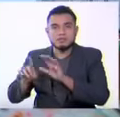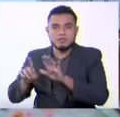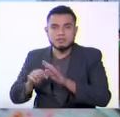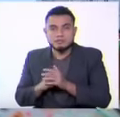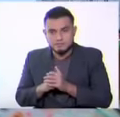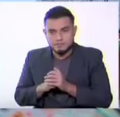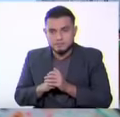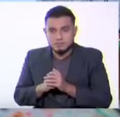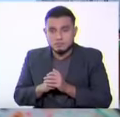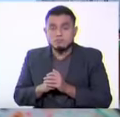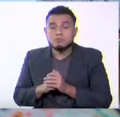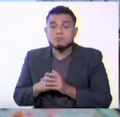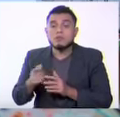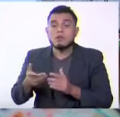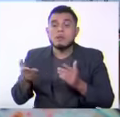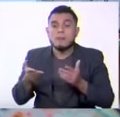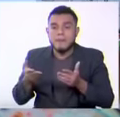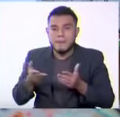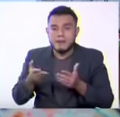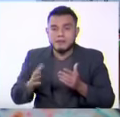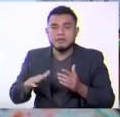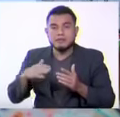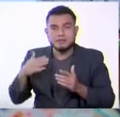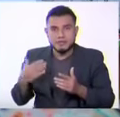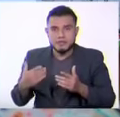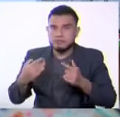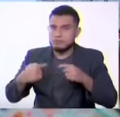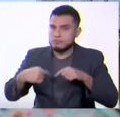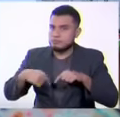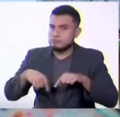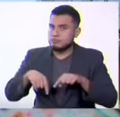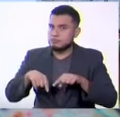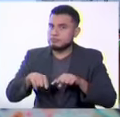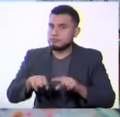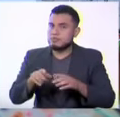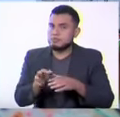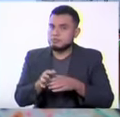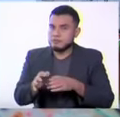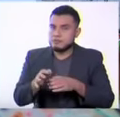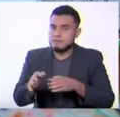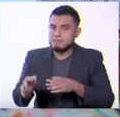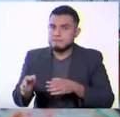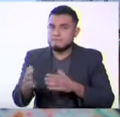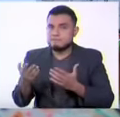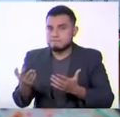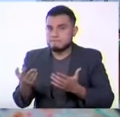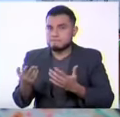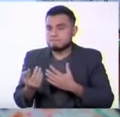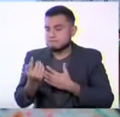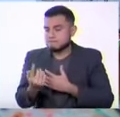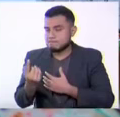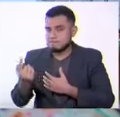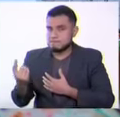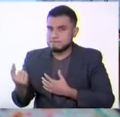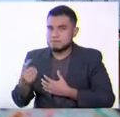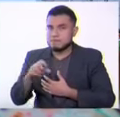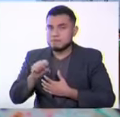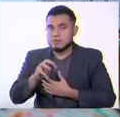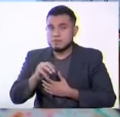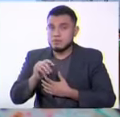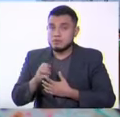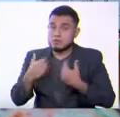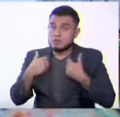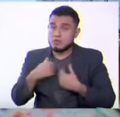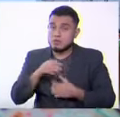46. Lo que hace que en total las células humanas somáticas tengan 46